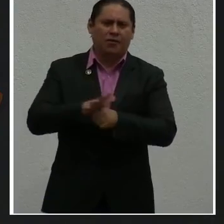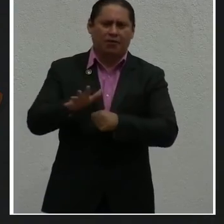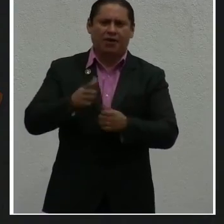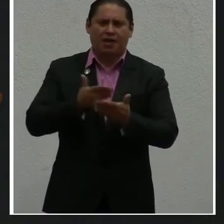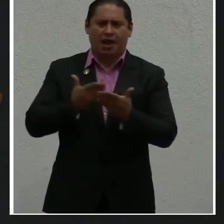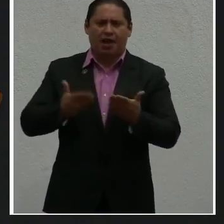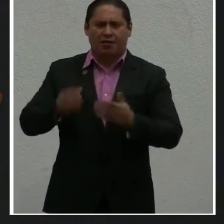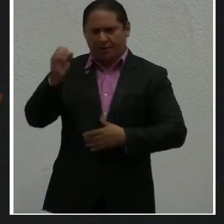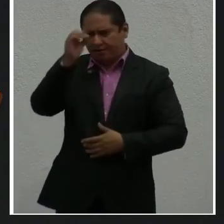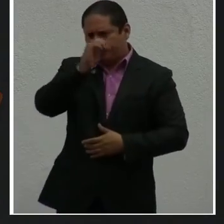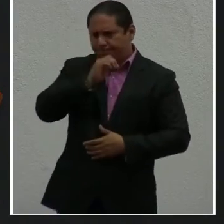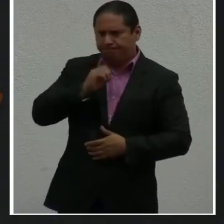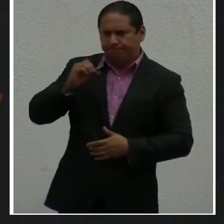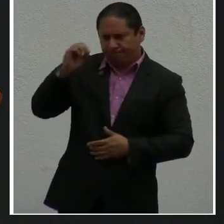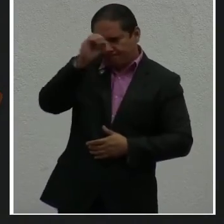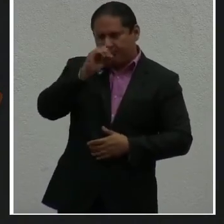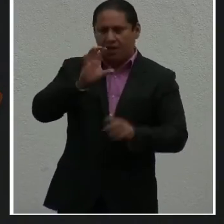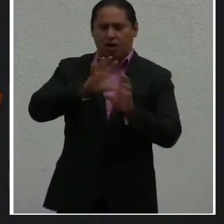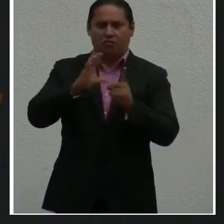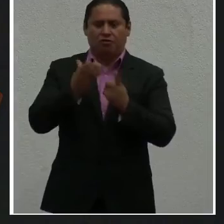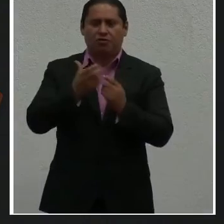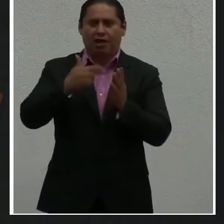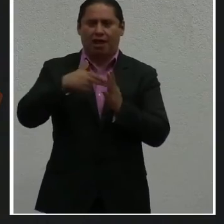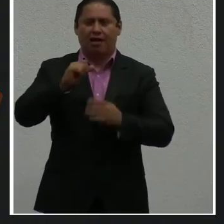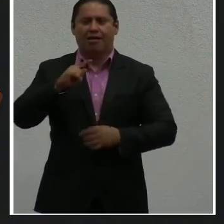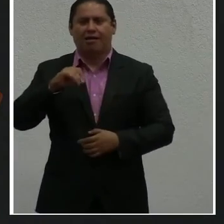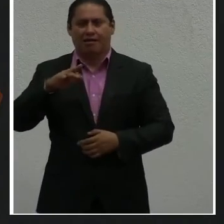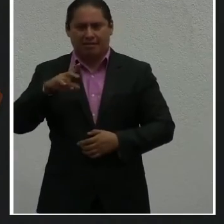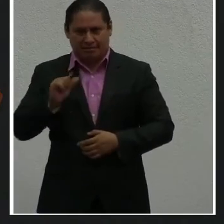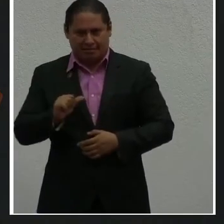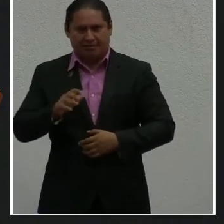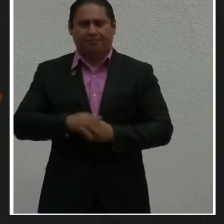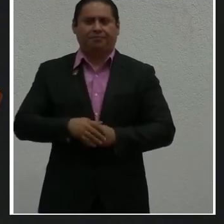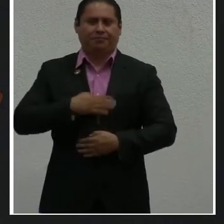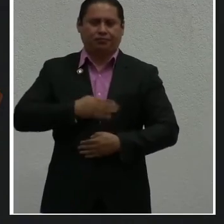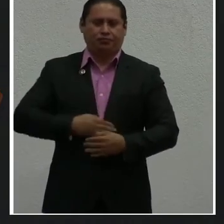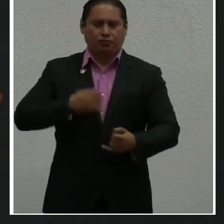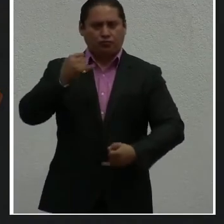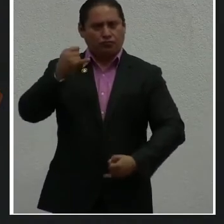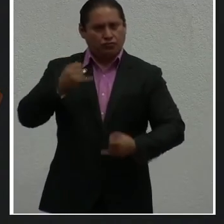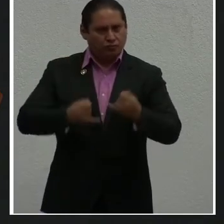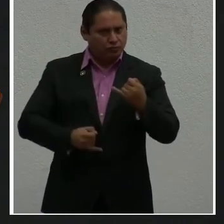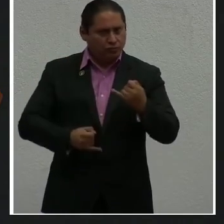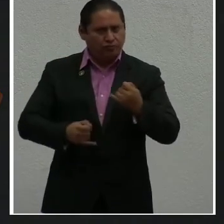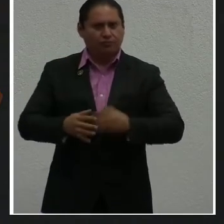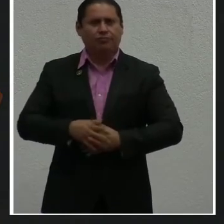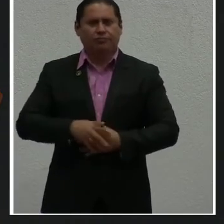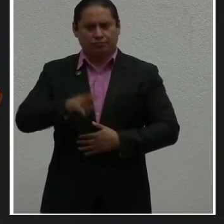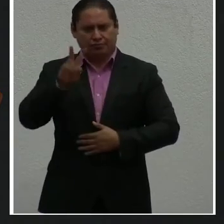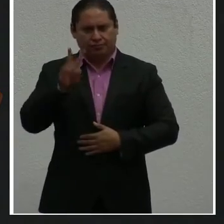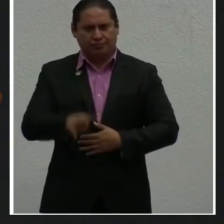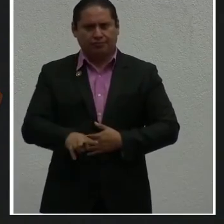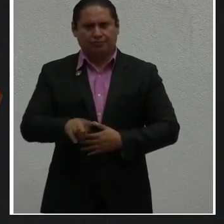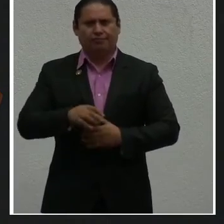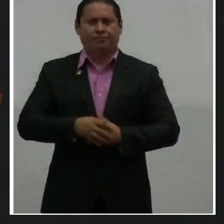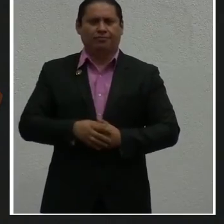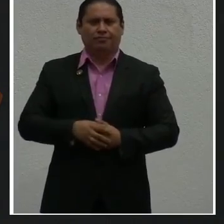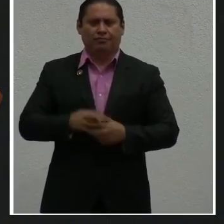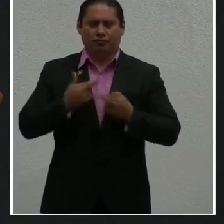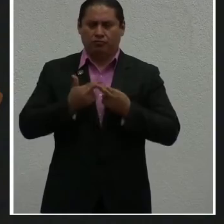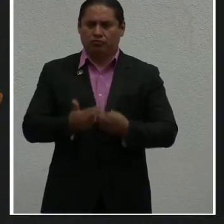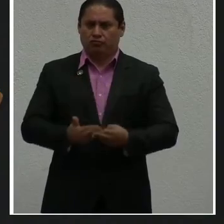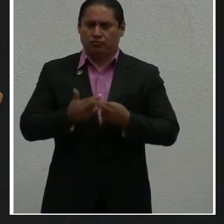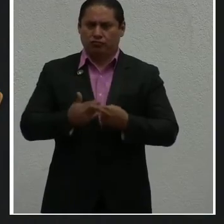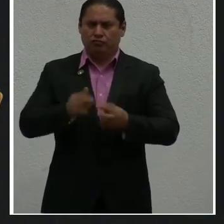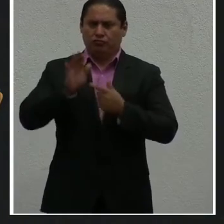observando? Las comisiones de Hacienda, las comisiones de Justicia, de verdad, las cuentas públicas que